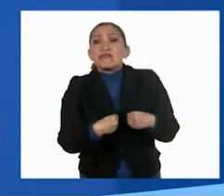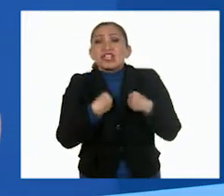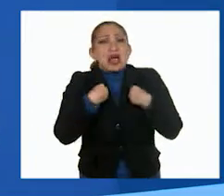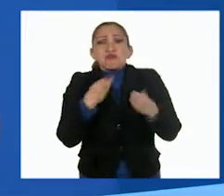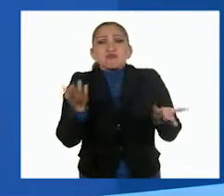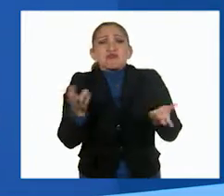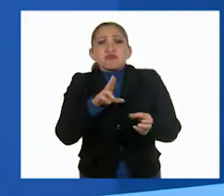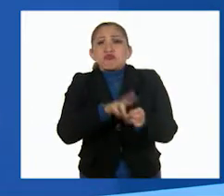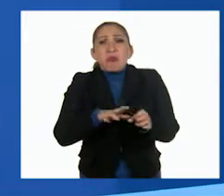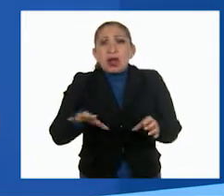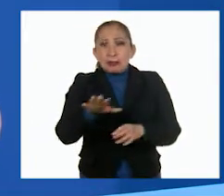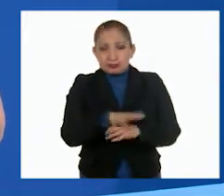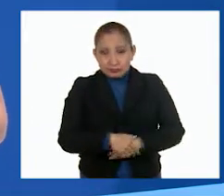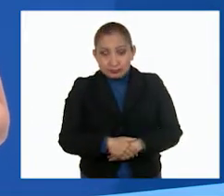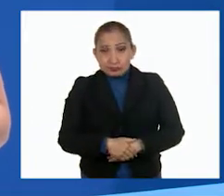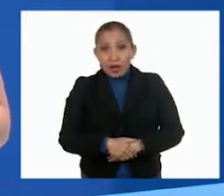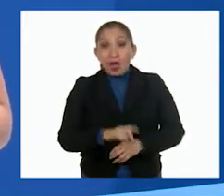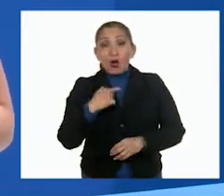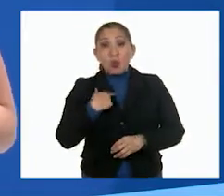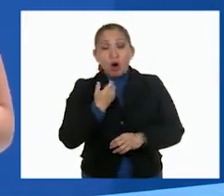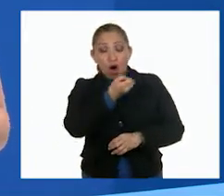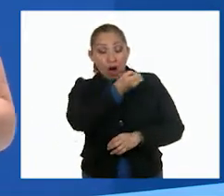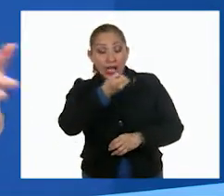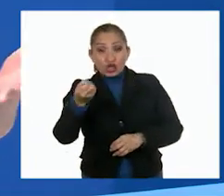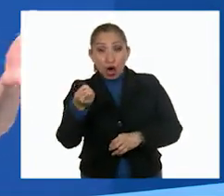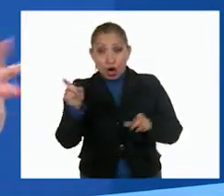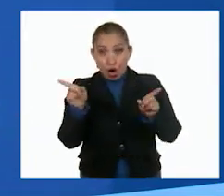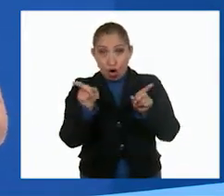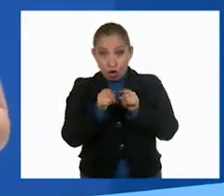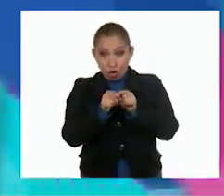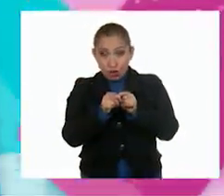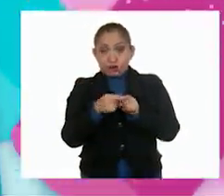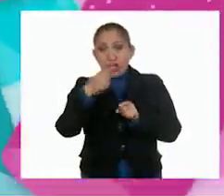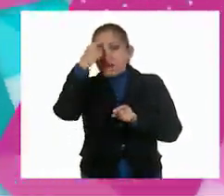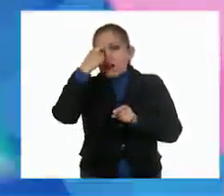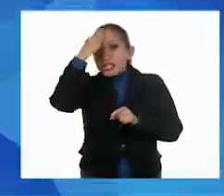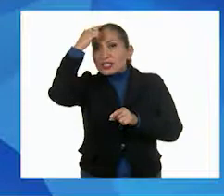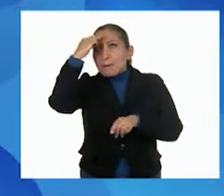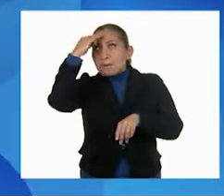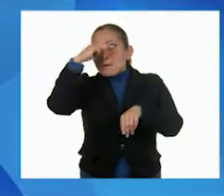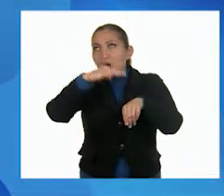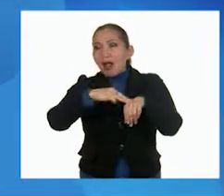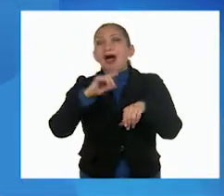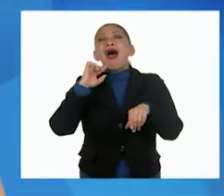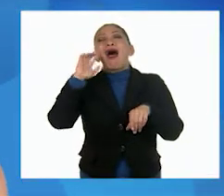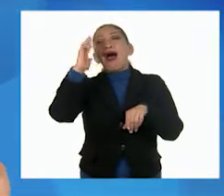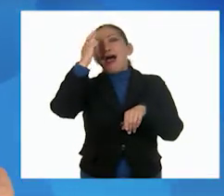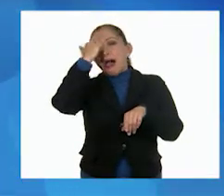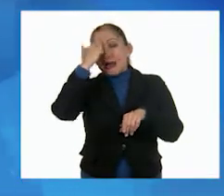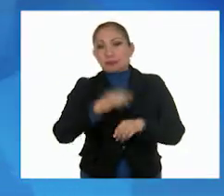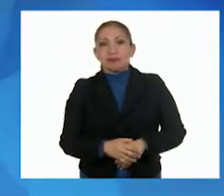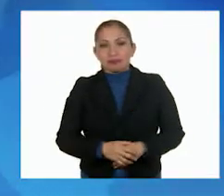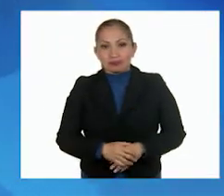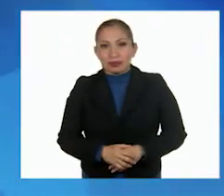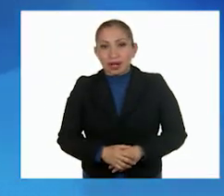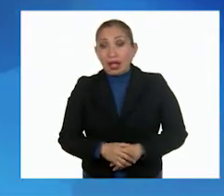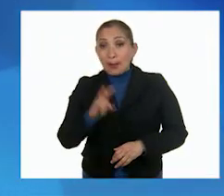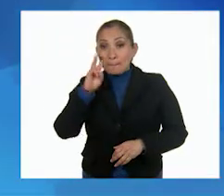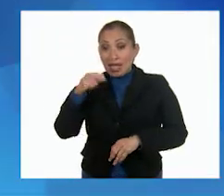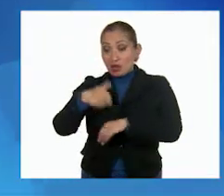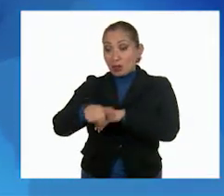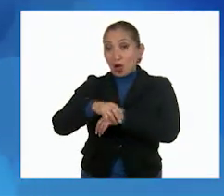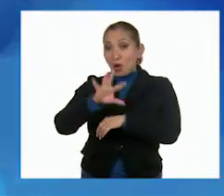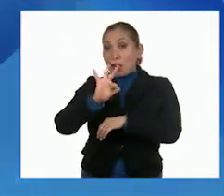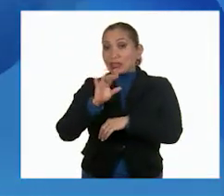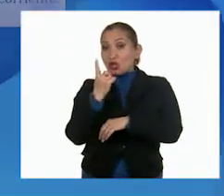cotidiana. Al ser de corta extensión, son fáciles de memorizar. Ajá. Vamos a ver en la página